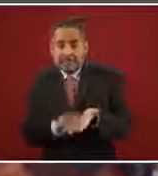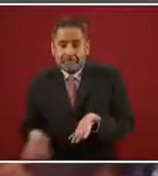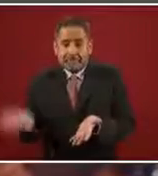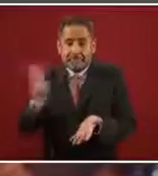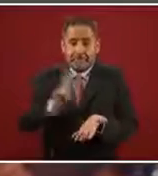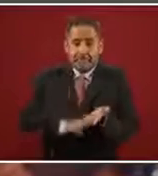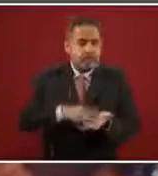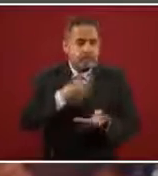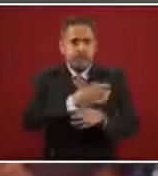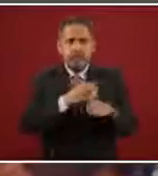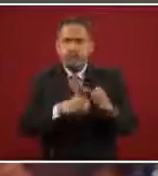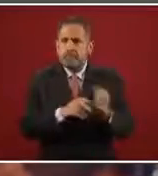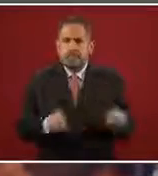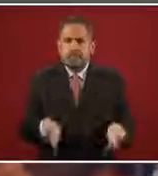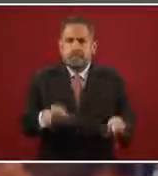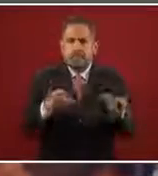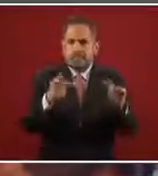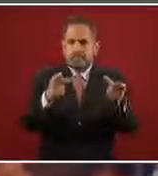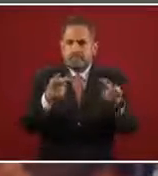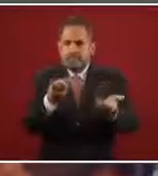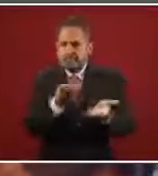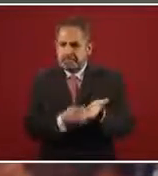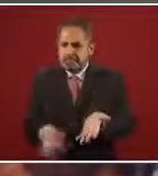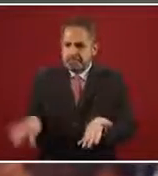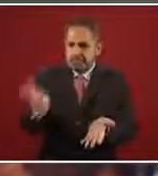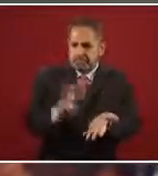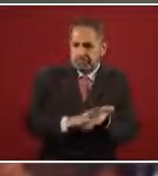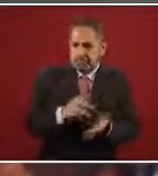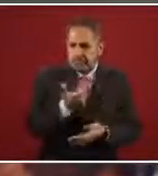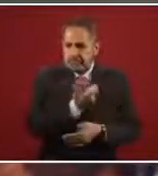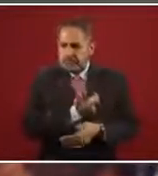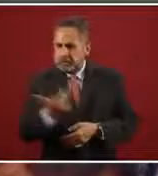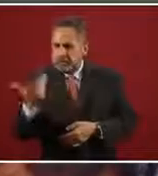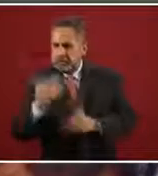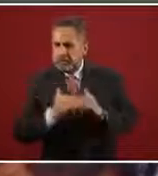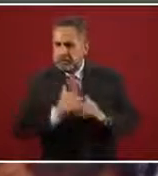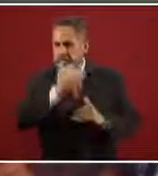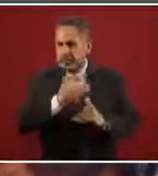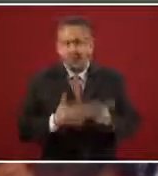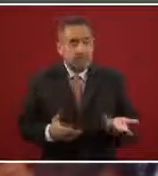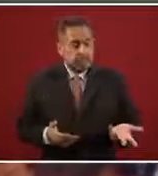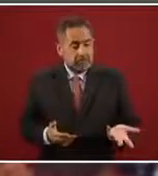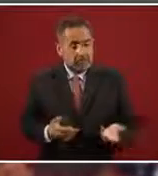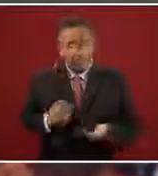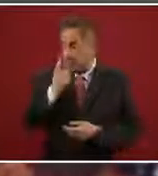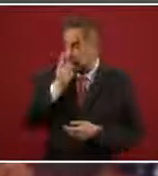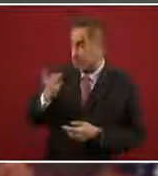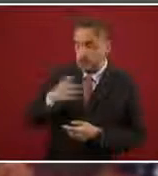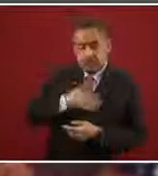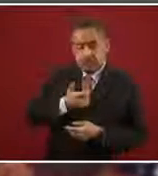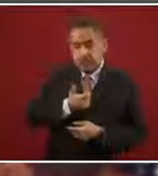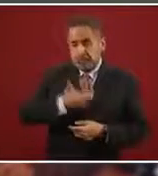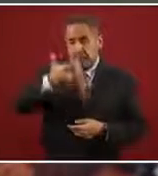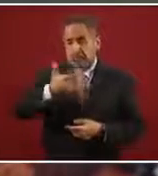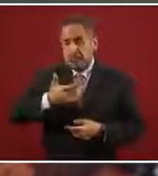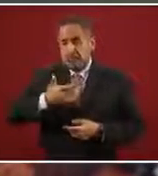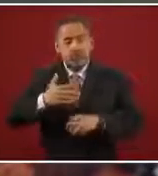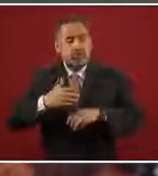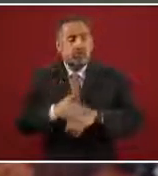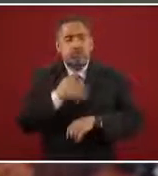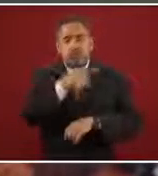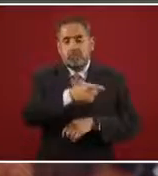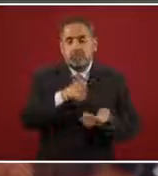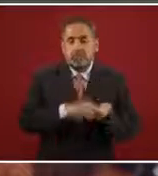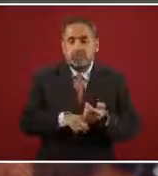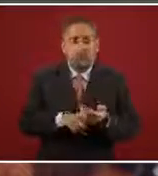precio de sus productos que fabrica. Argumentan que el aumento de estos precios es porque se